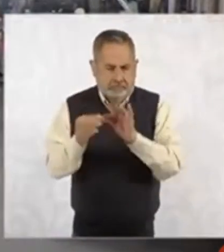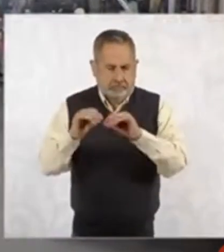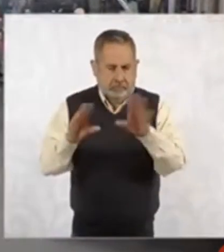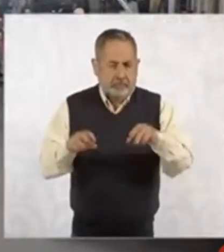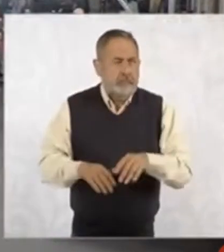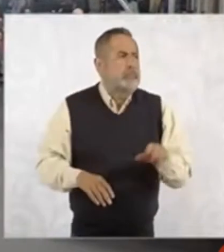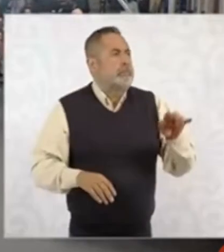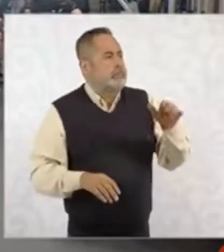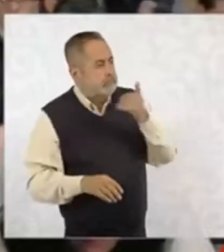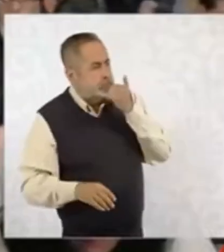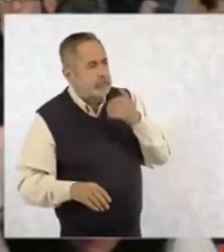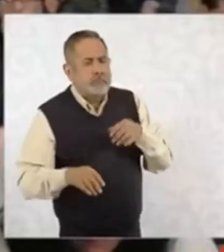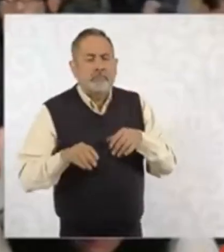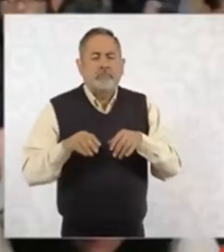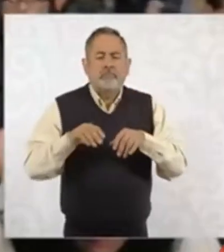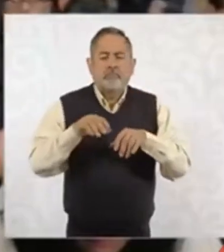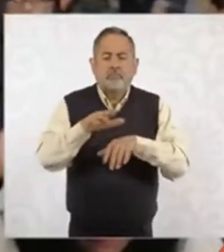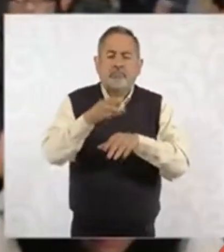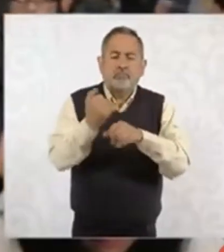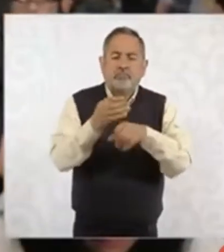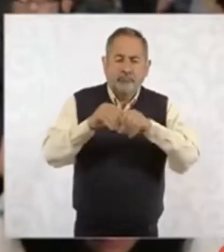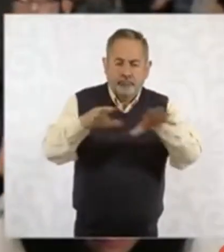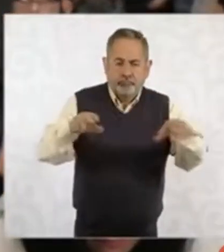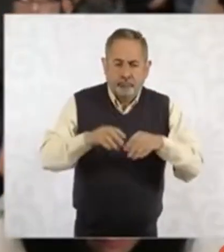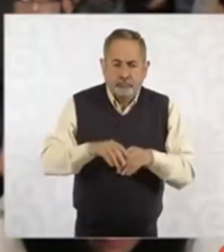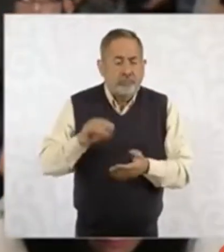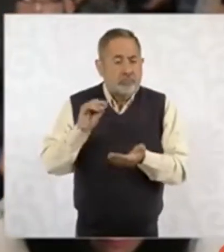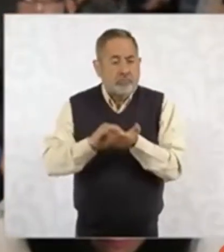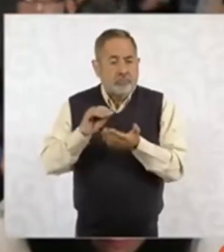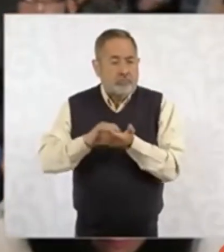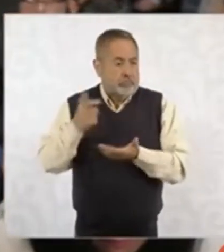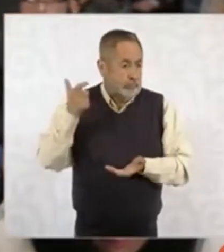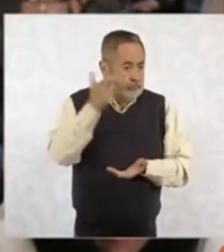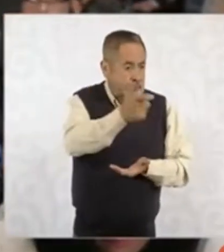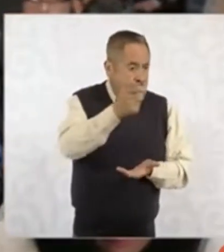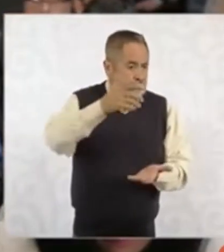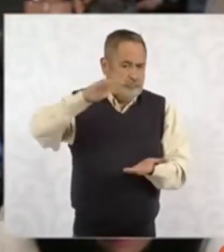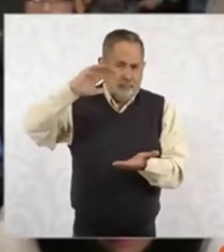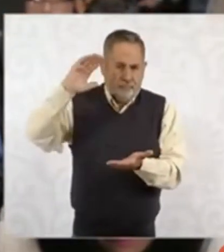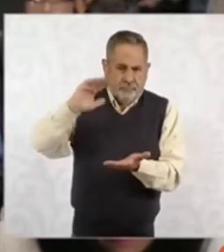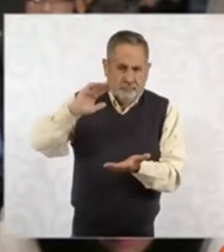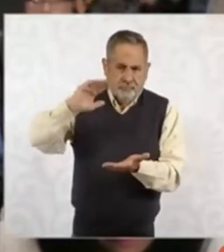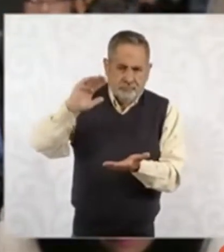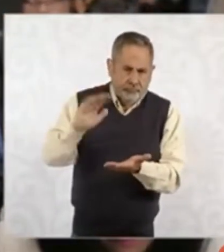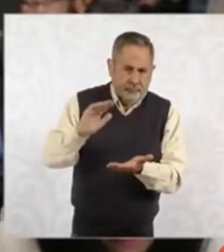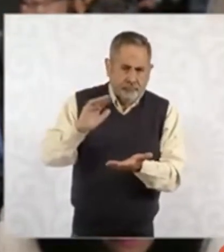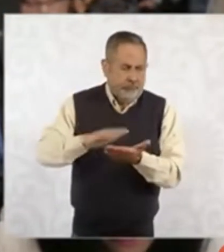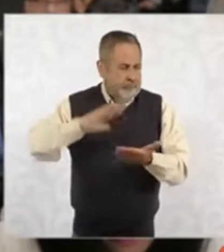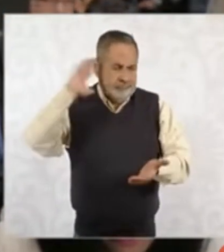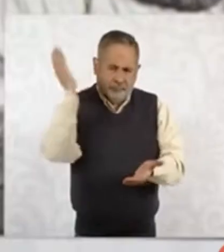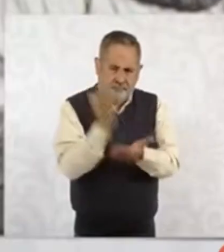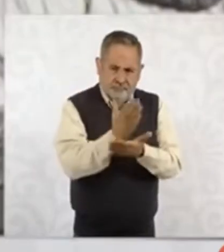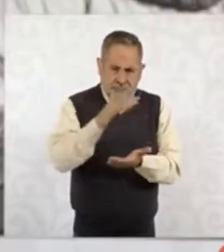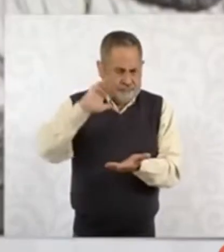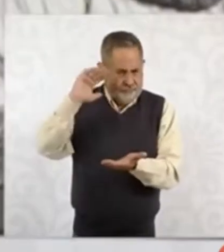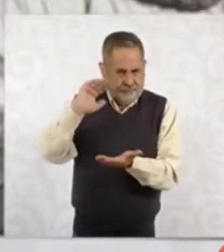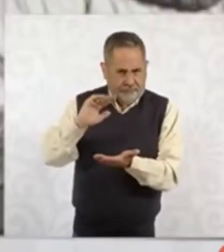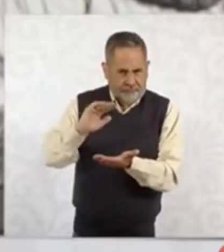la publicidad oficial, ¿seguirá bajando, seguirá habiendo machetazos a la publicidad oficial?